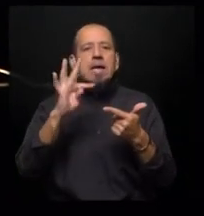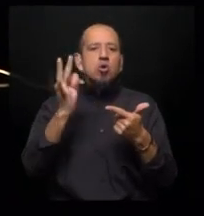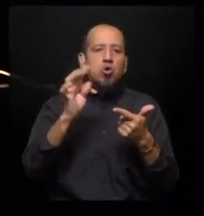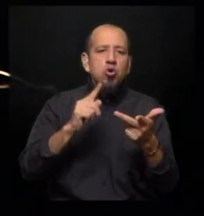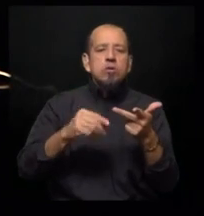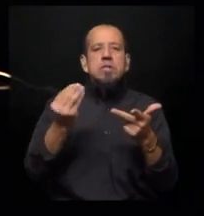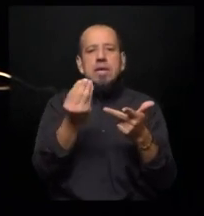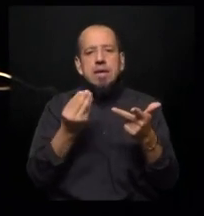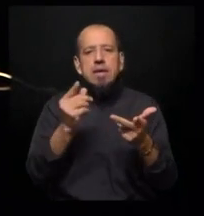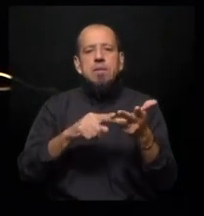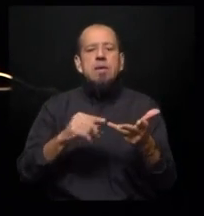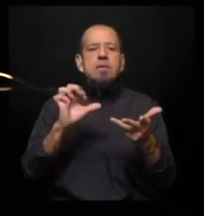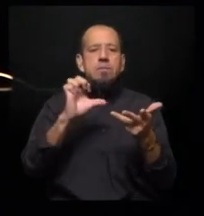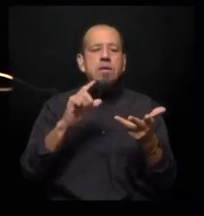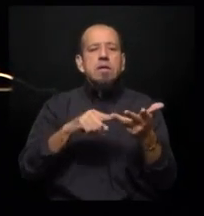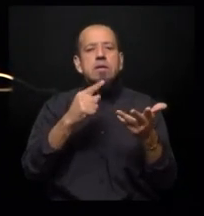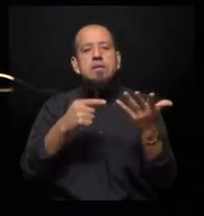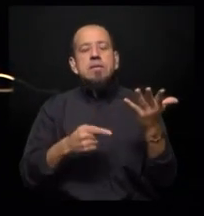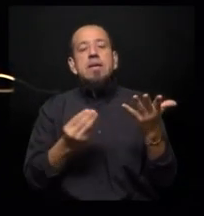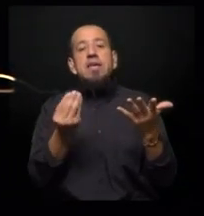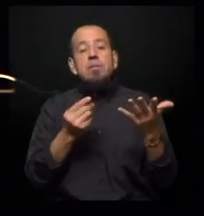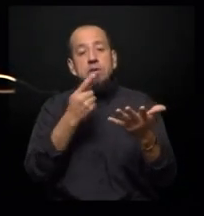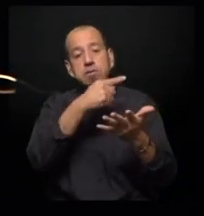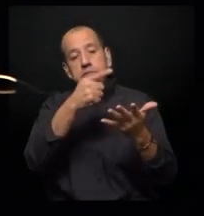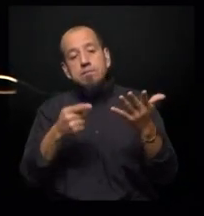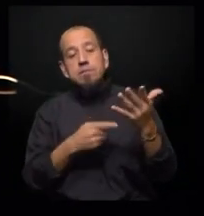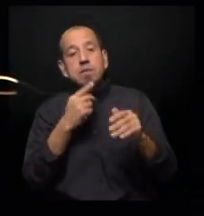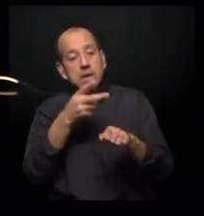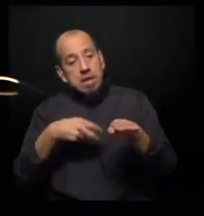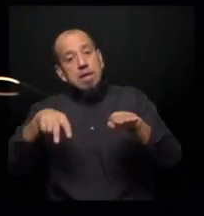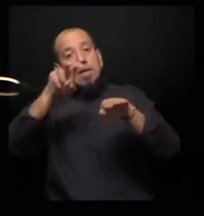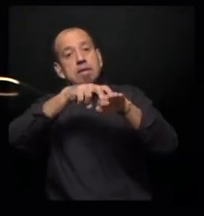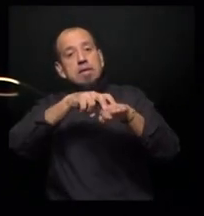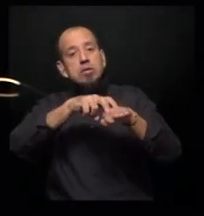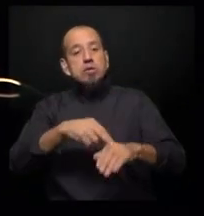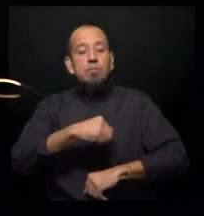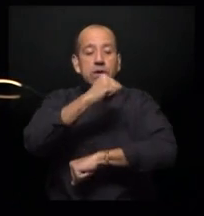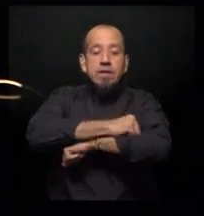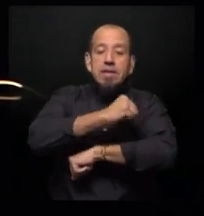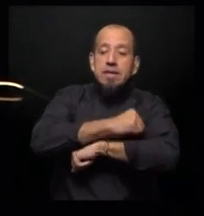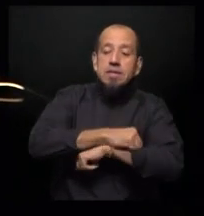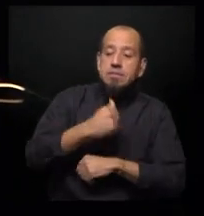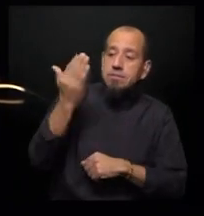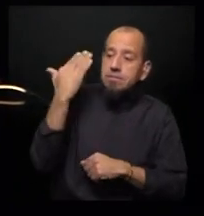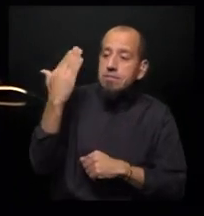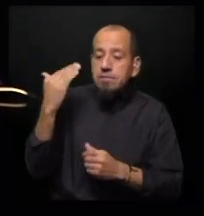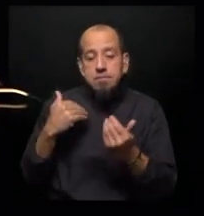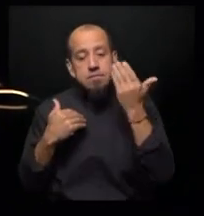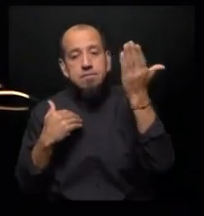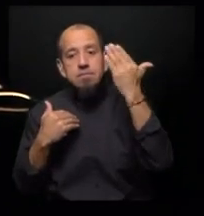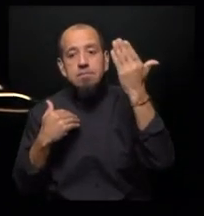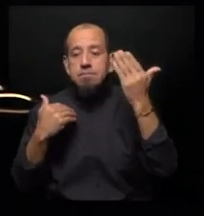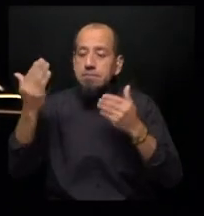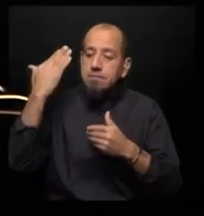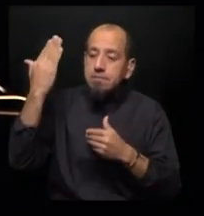Villa Elisa espeleta quilmes desde el techo y por las ventanillas los muchachos gritan consignas y mueven los brazos